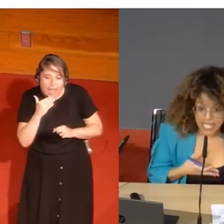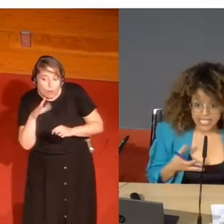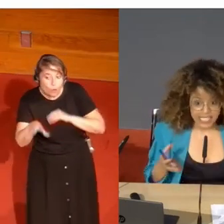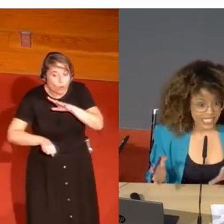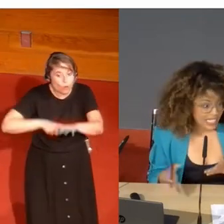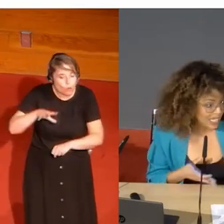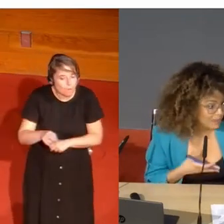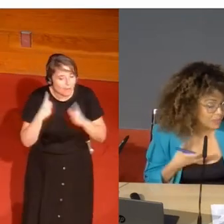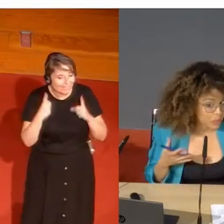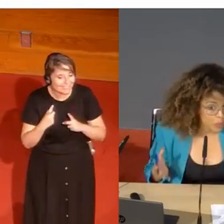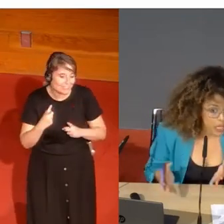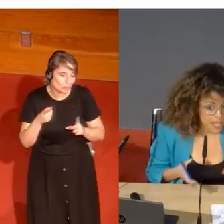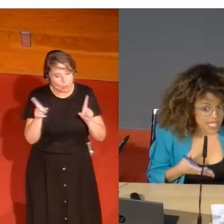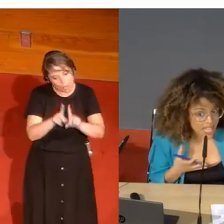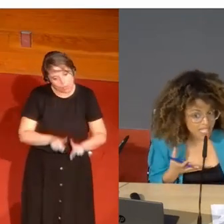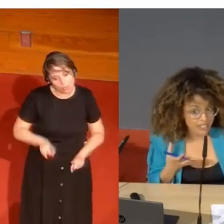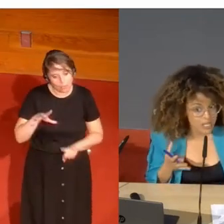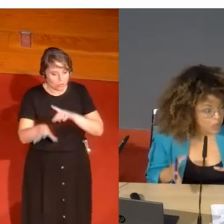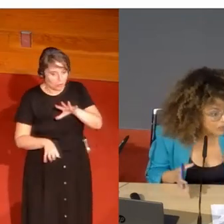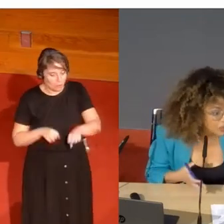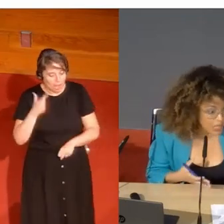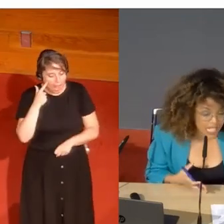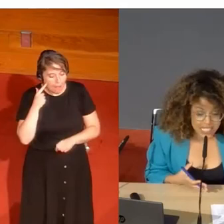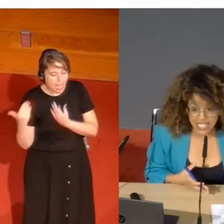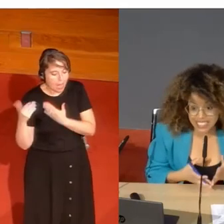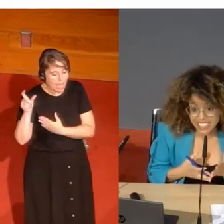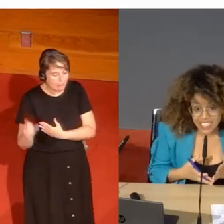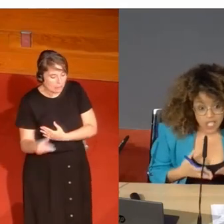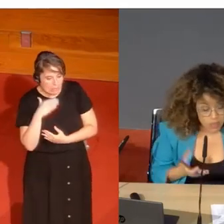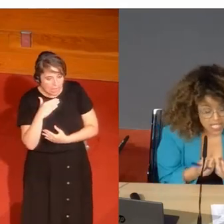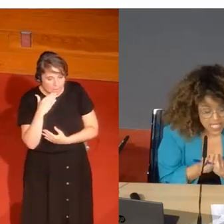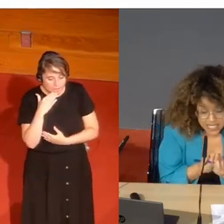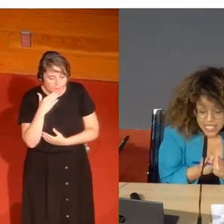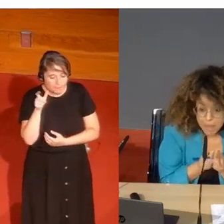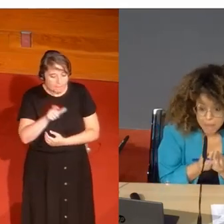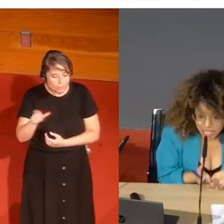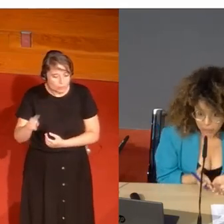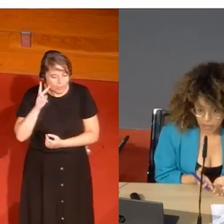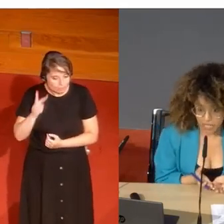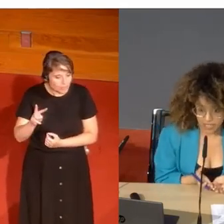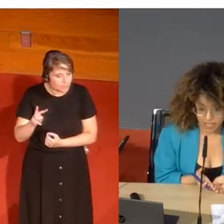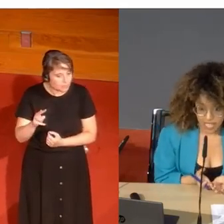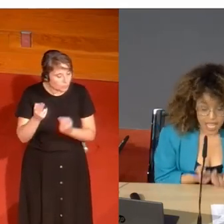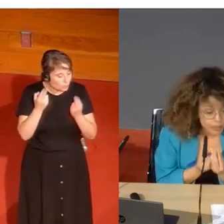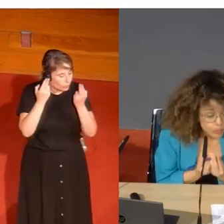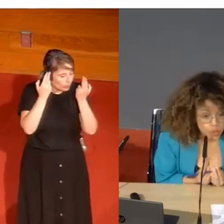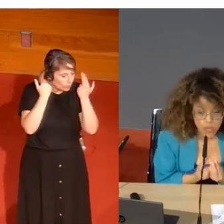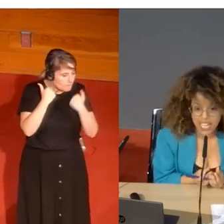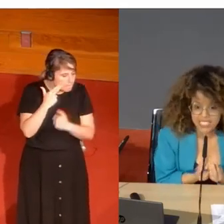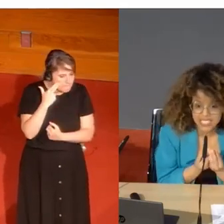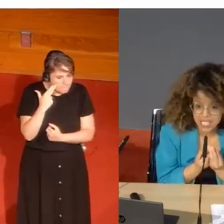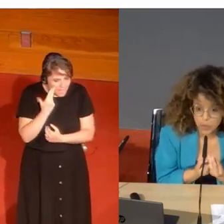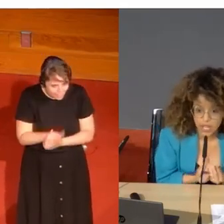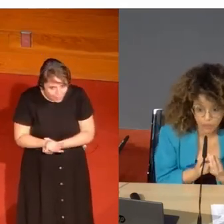compra eh Voy por el bazar a ver si puedo hablar con alguien la gente ves que tiene miedo de hablar hay